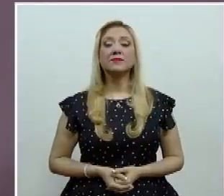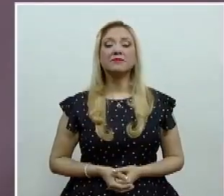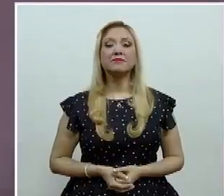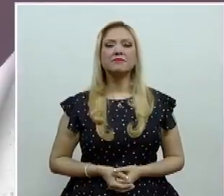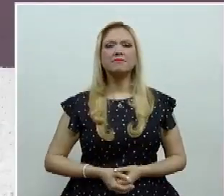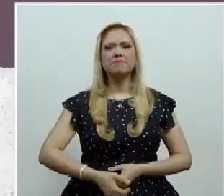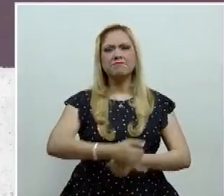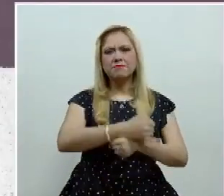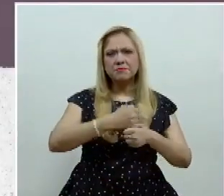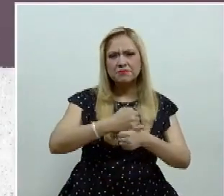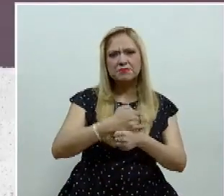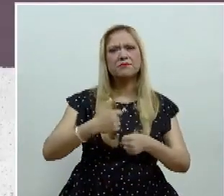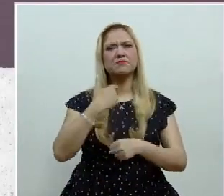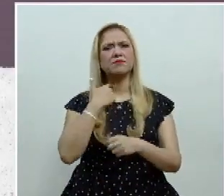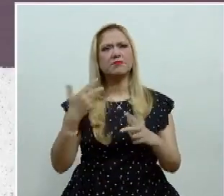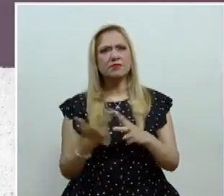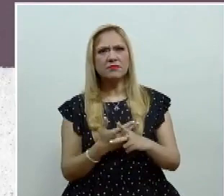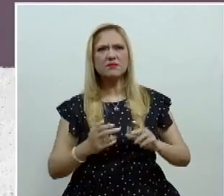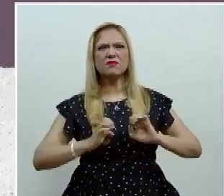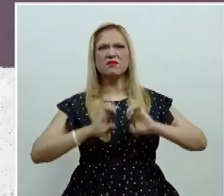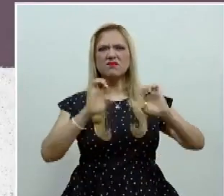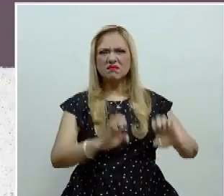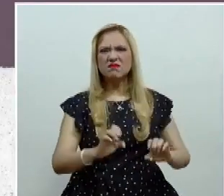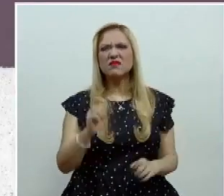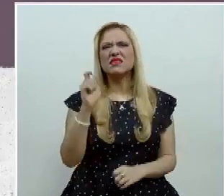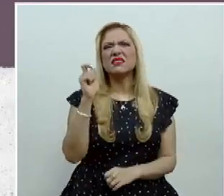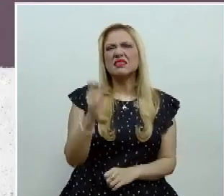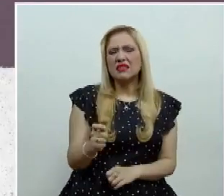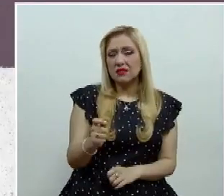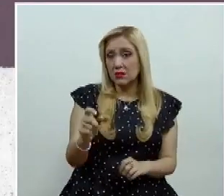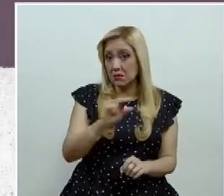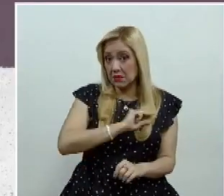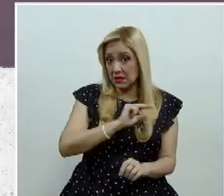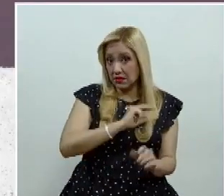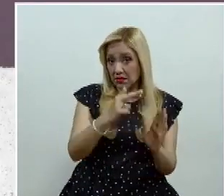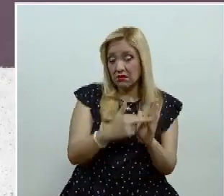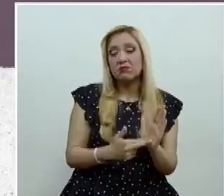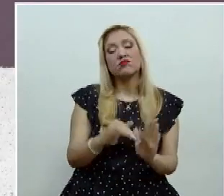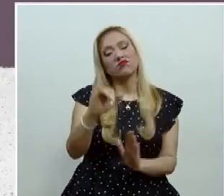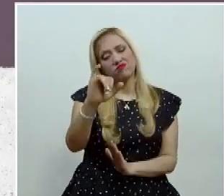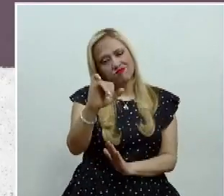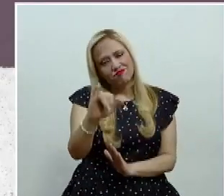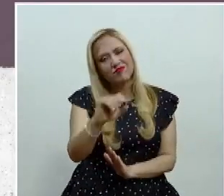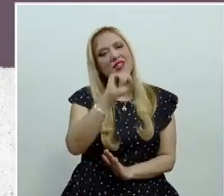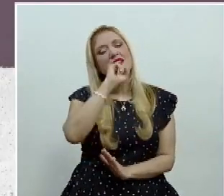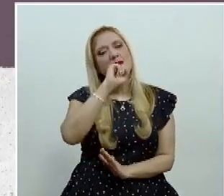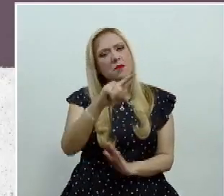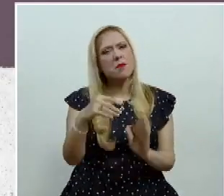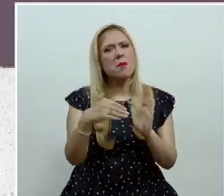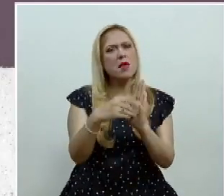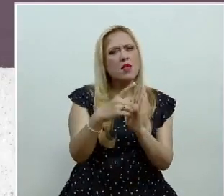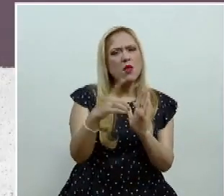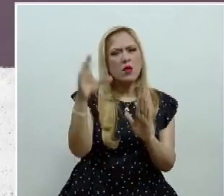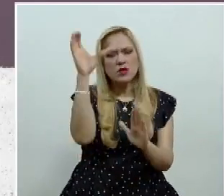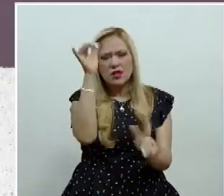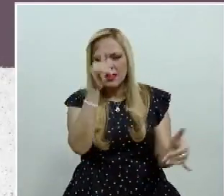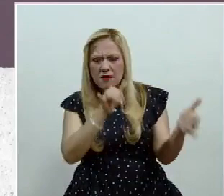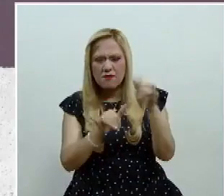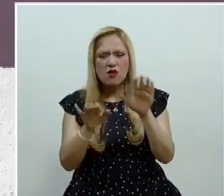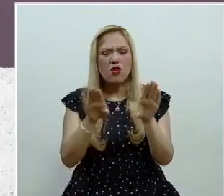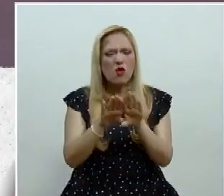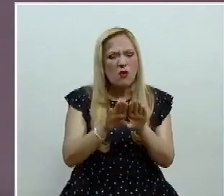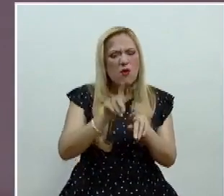Investigar un feminicidio no solo requiere un protocolo especial, también es necesario aplicar métodos científicos y procedimientos